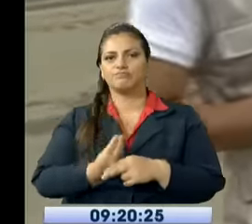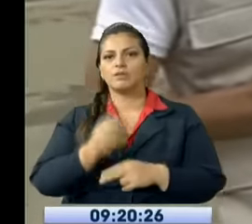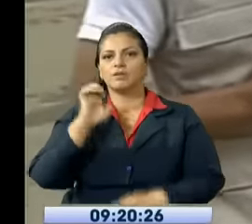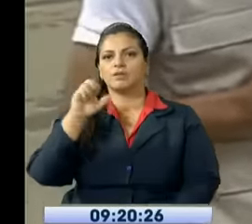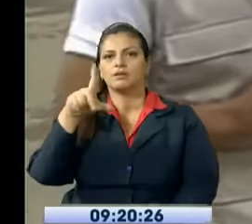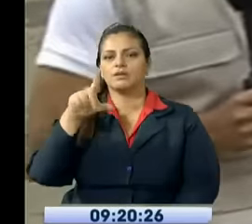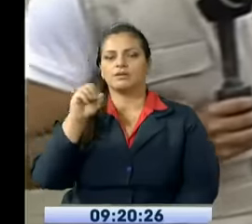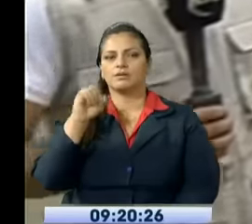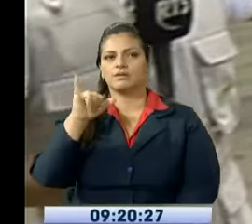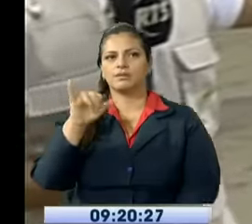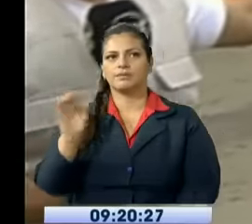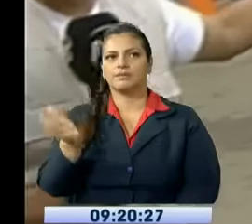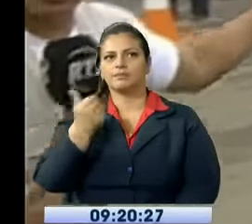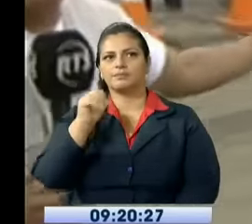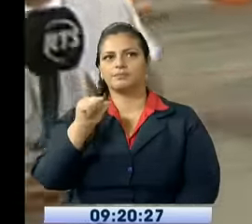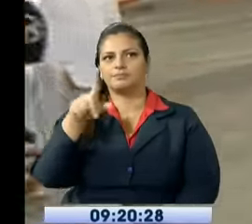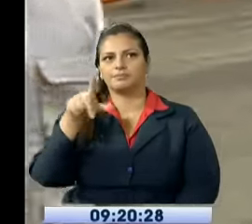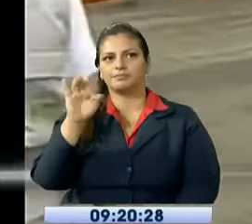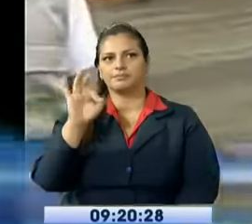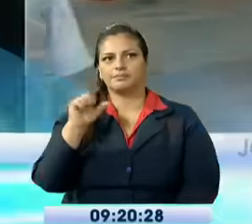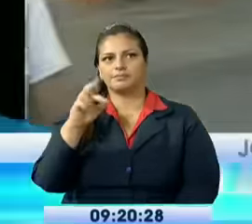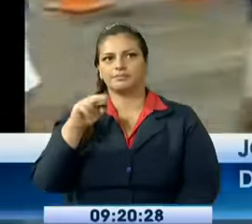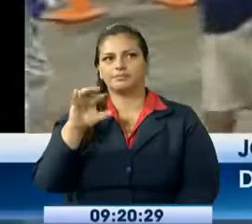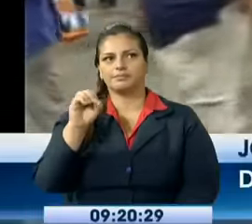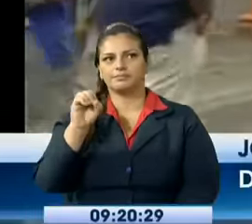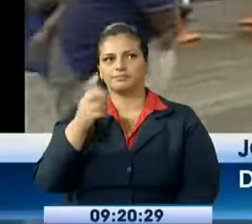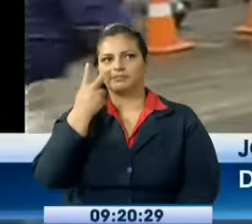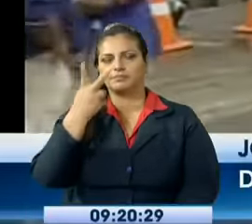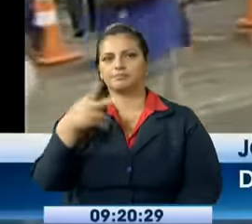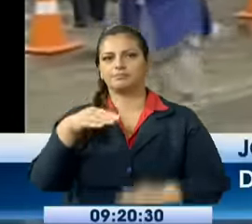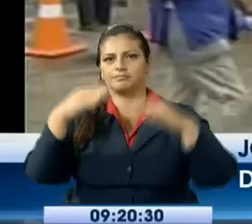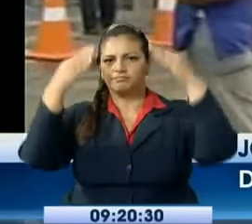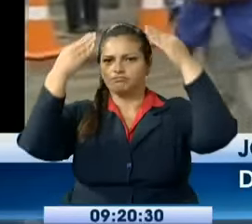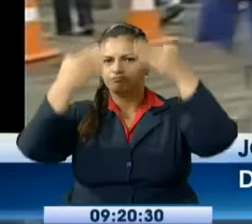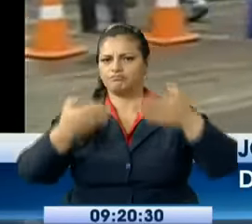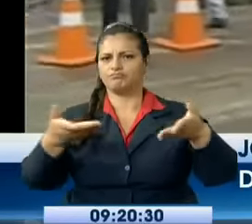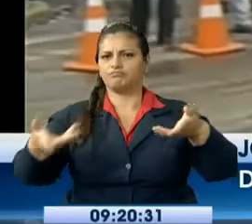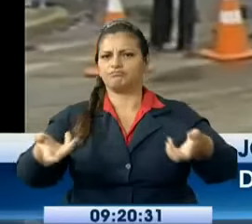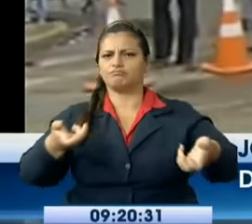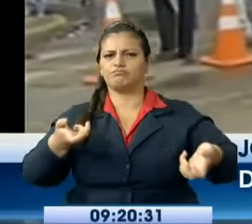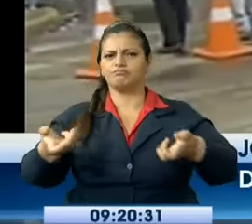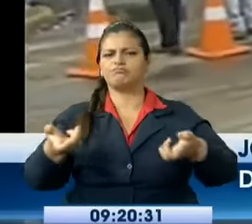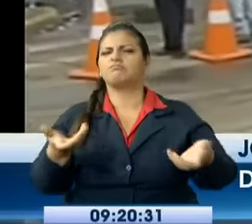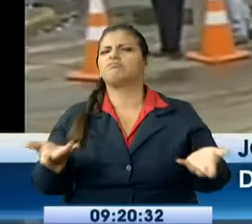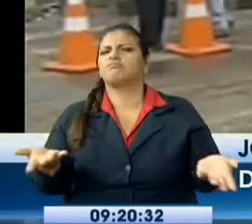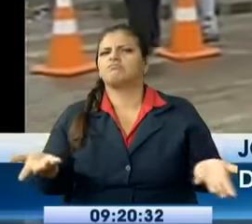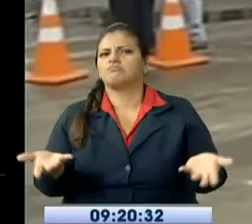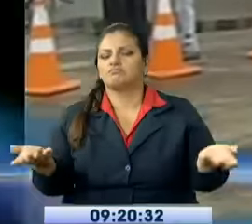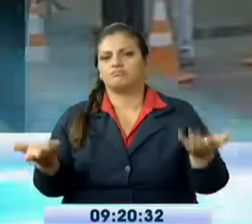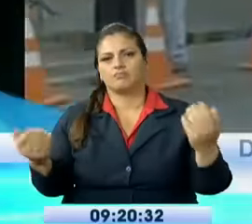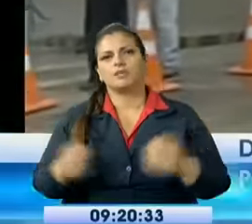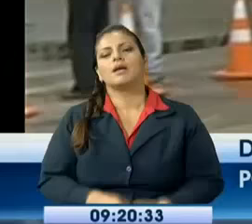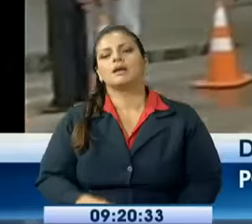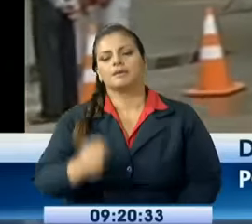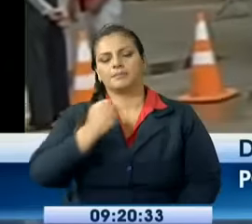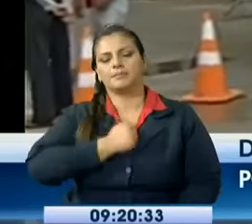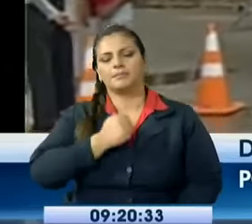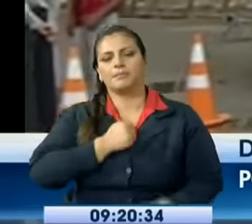observar cómo están ingresando ya los camiones que vienen a visitar los diferentes locales